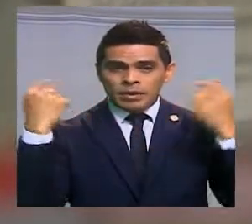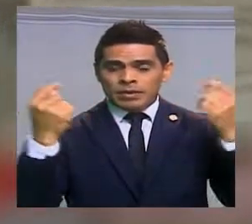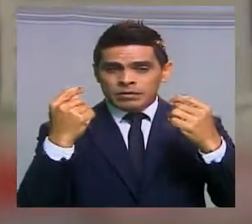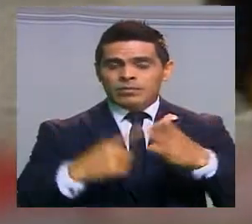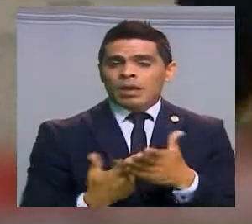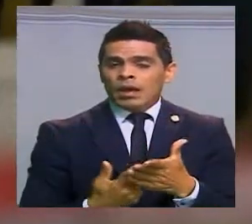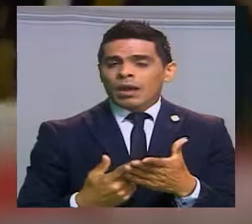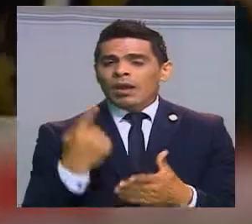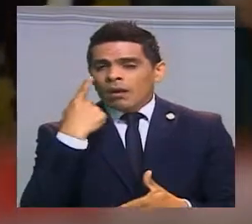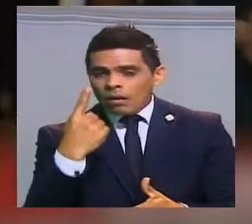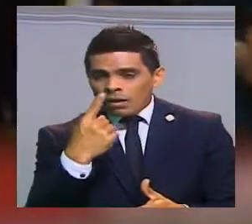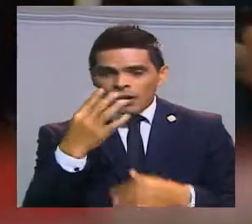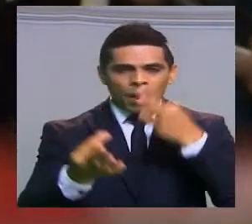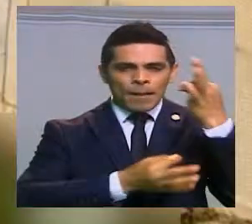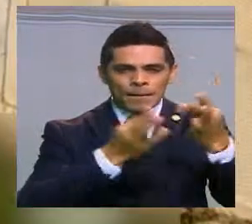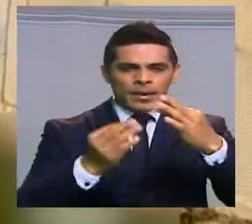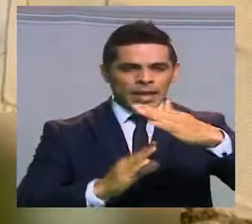detalles cuando regresemos, no se vaya.